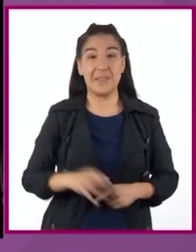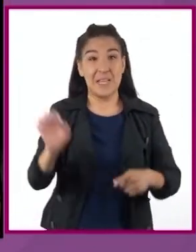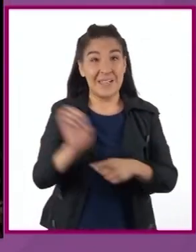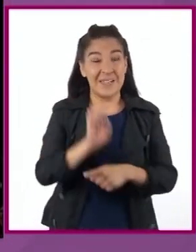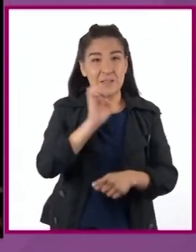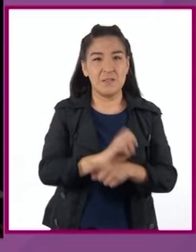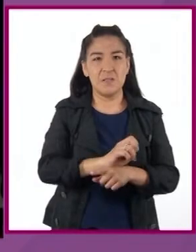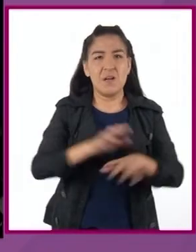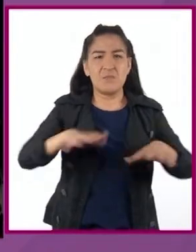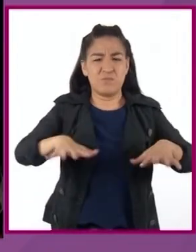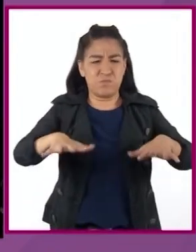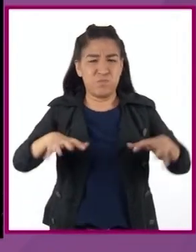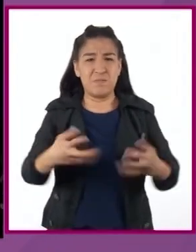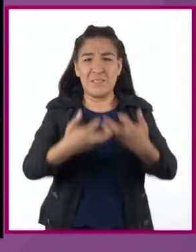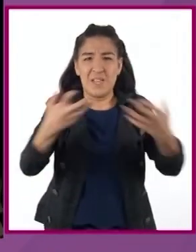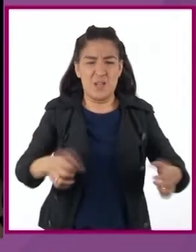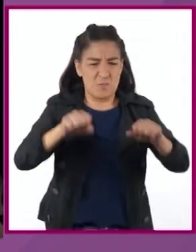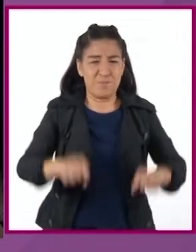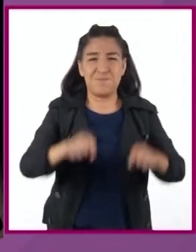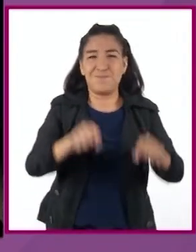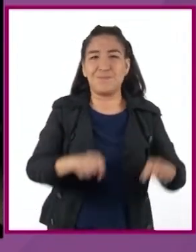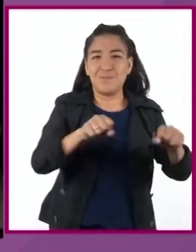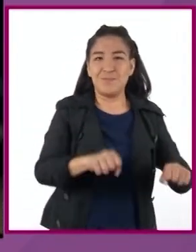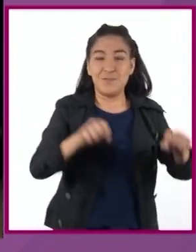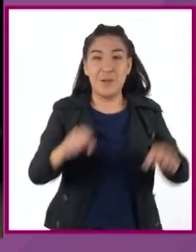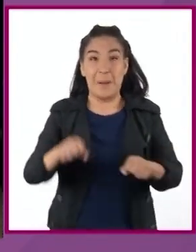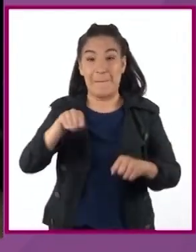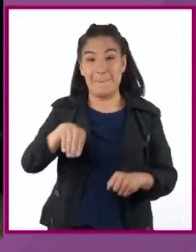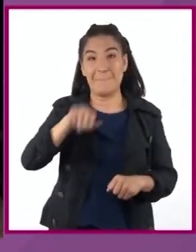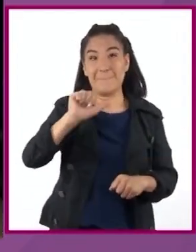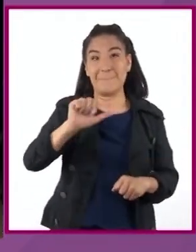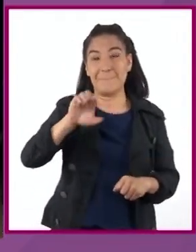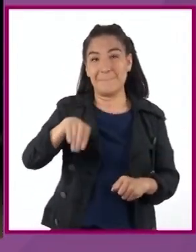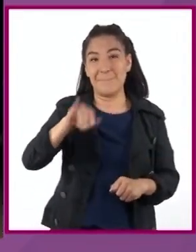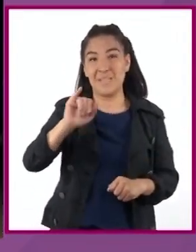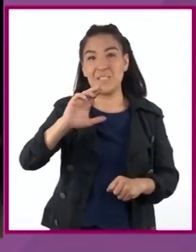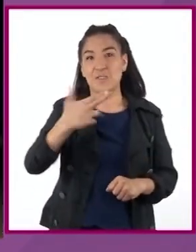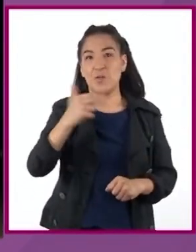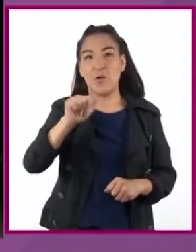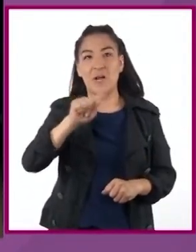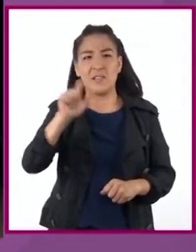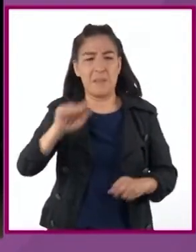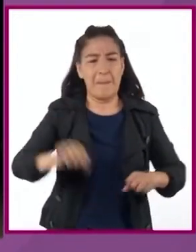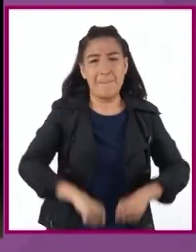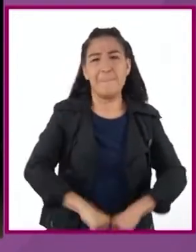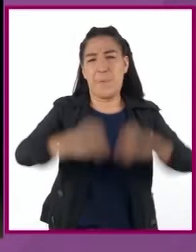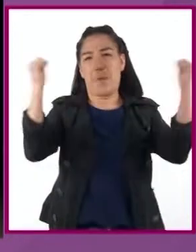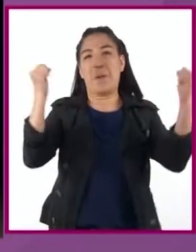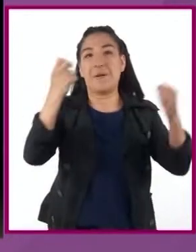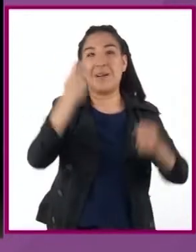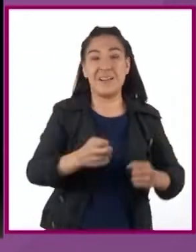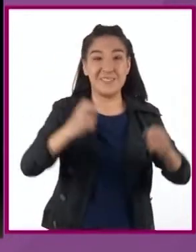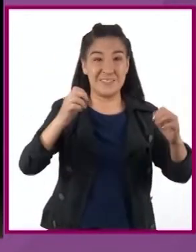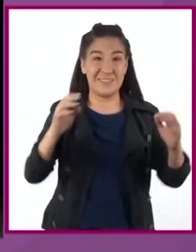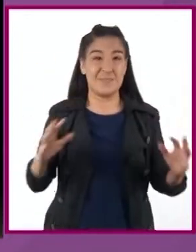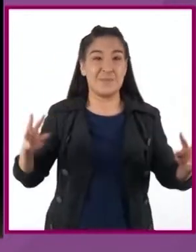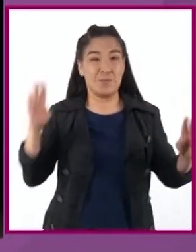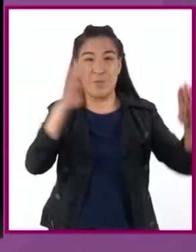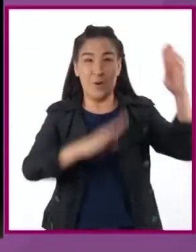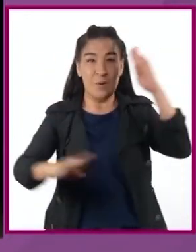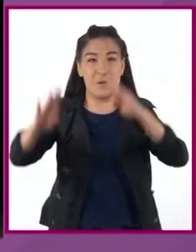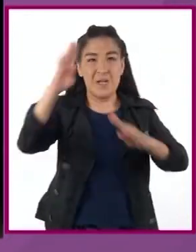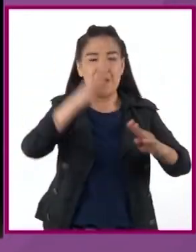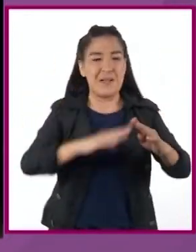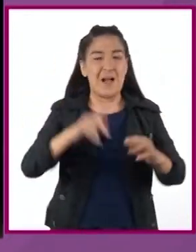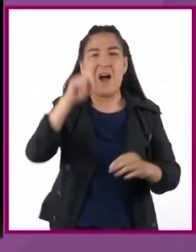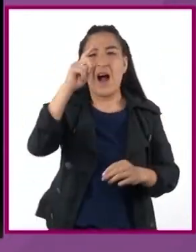Entonces tembló la tierra y salió Mixcoatl, se reventó y derrumbó el cerro e hirvió